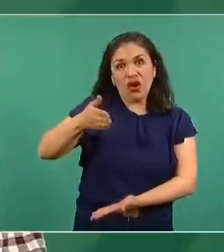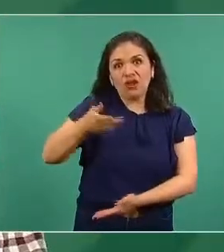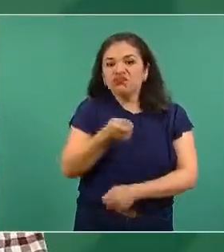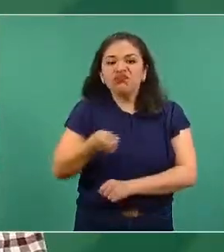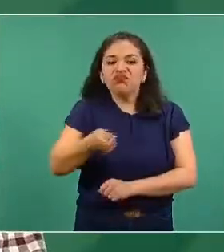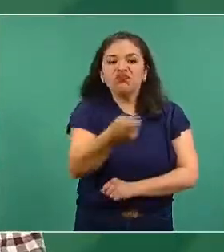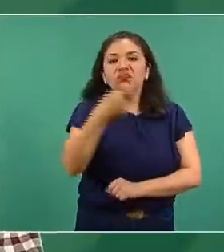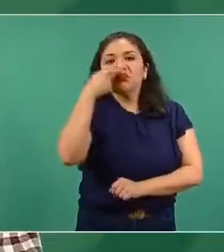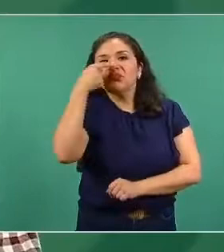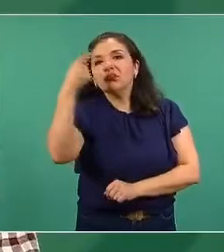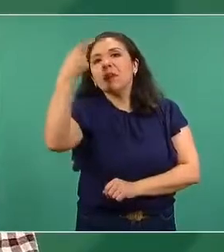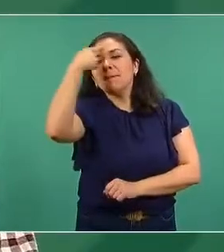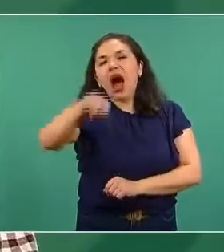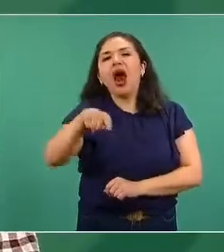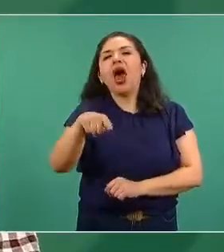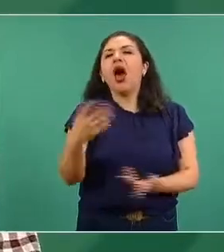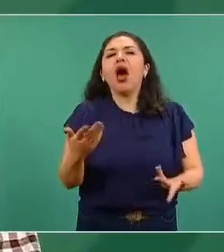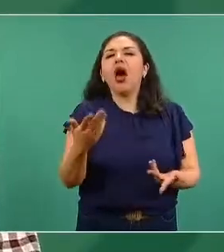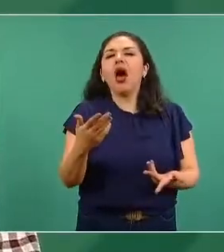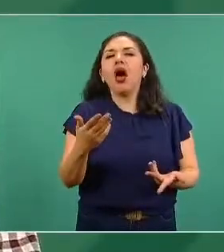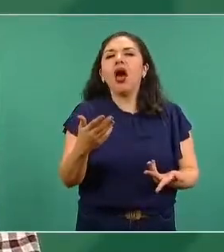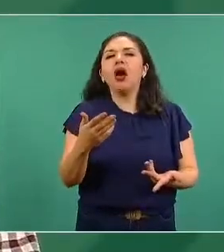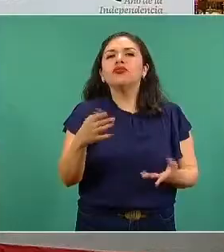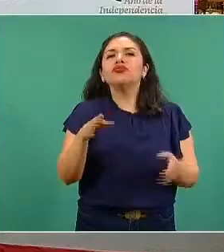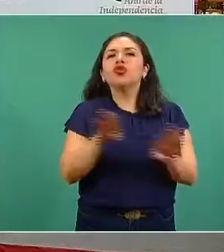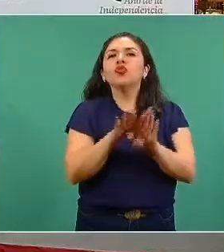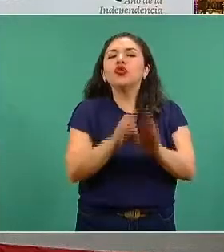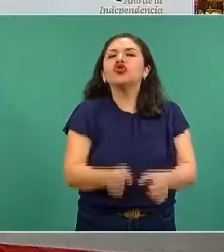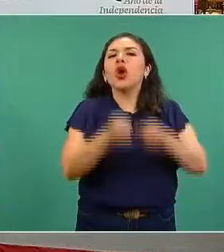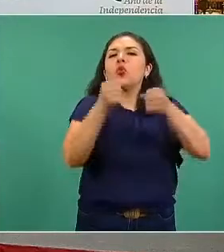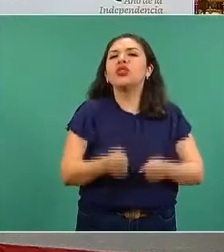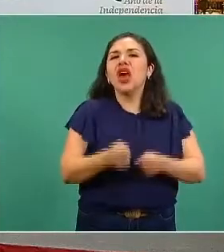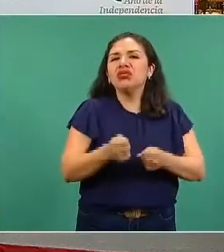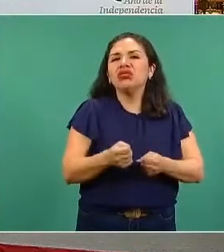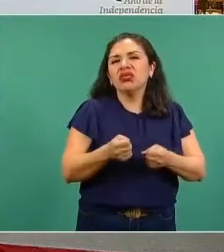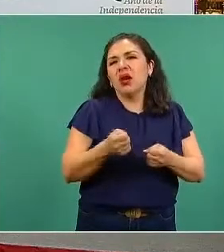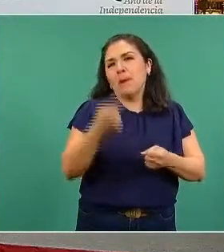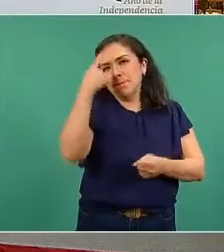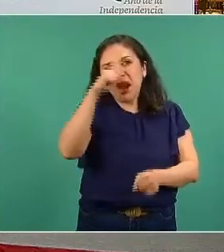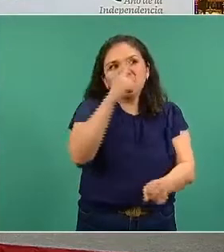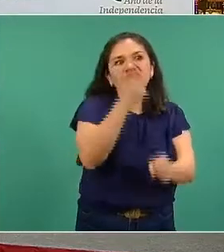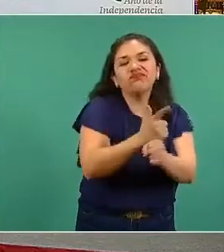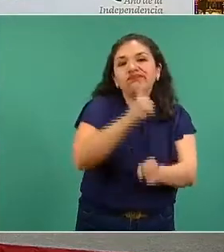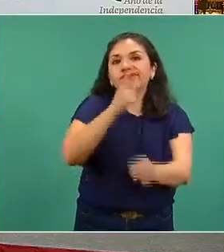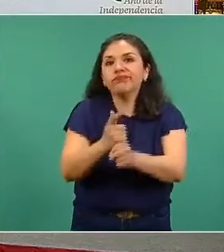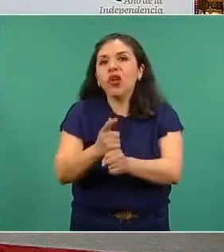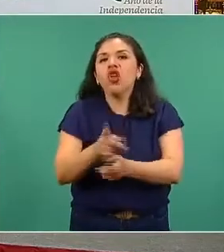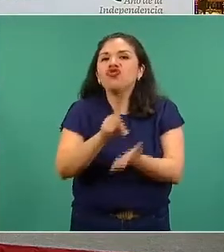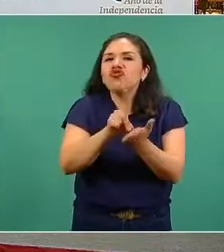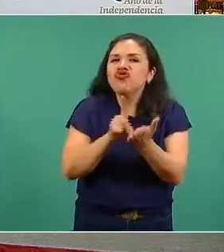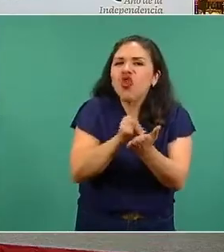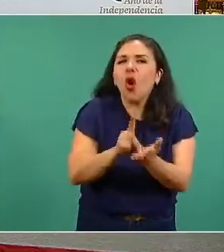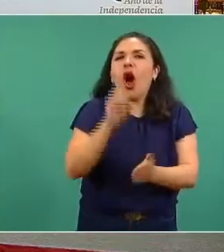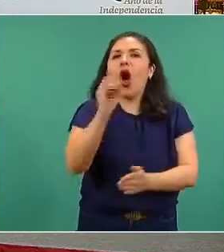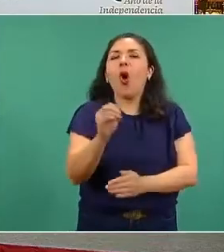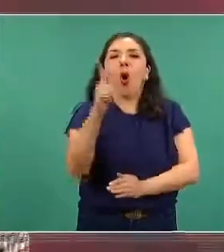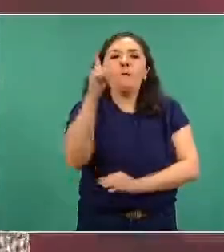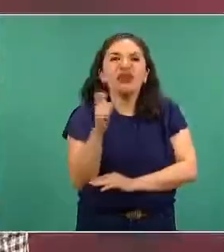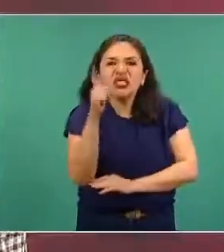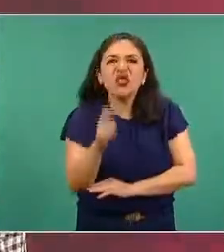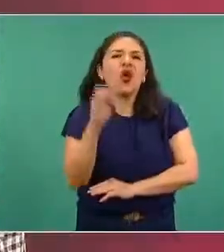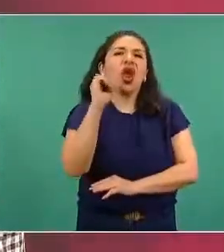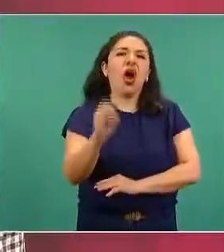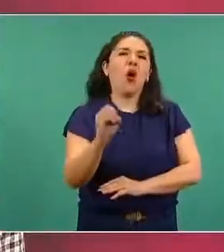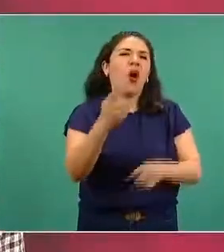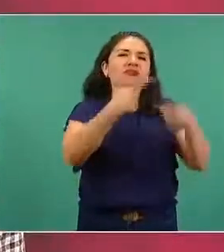colaboración, vamos a llamarle, de perros en las labores de seguridad pública para la detección de estupefacientes o de armas o de